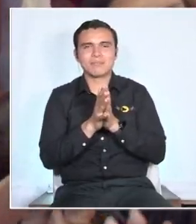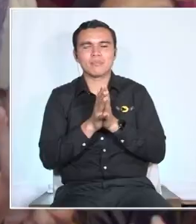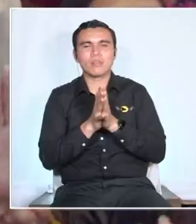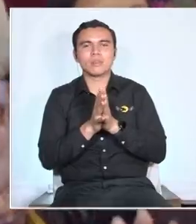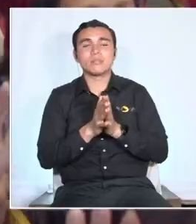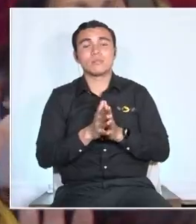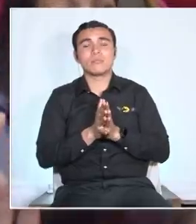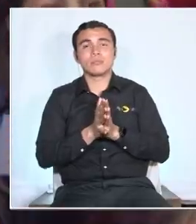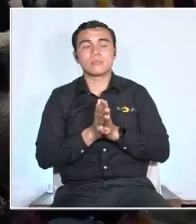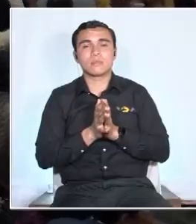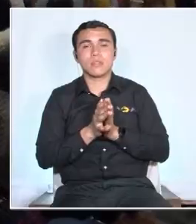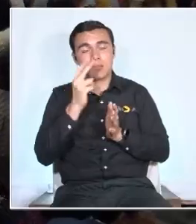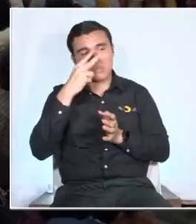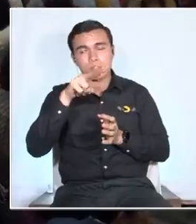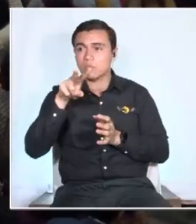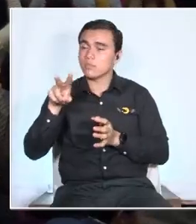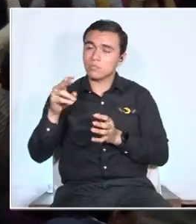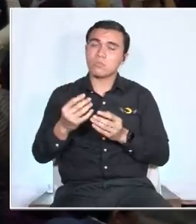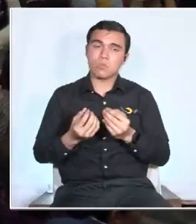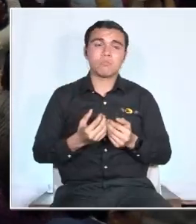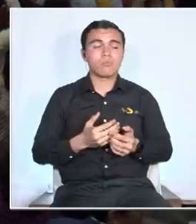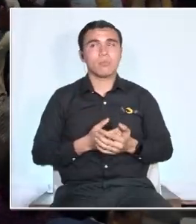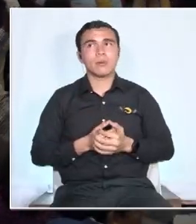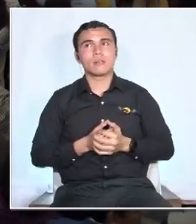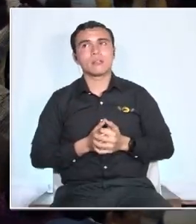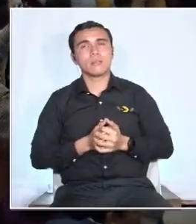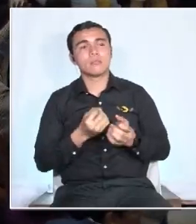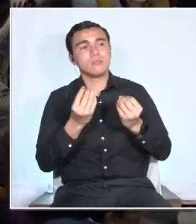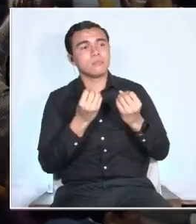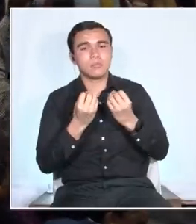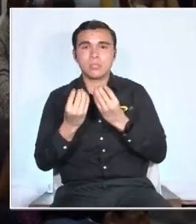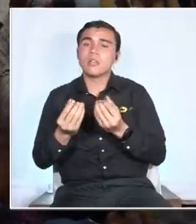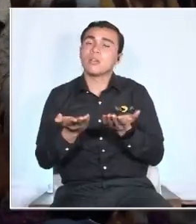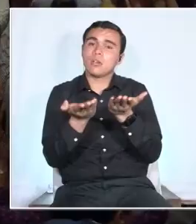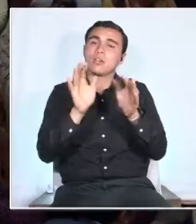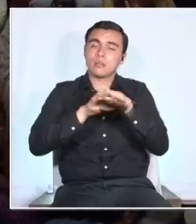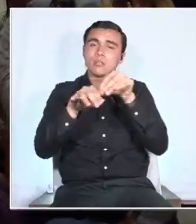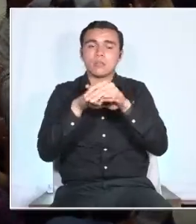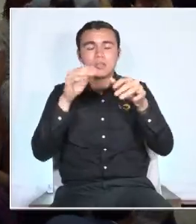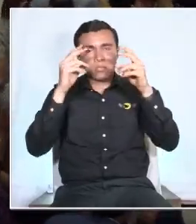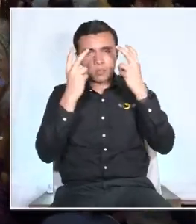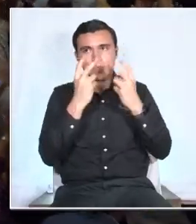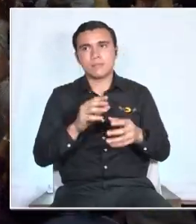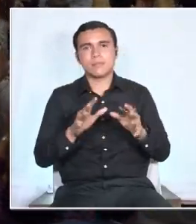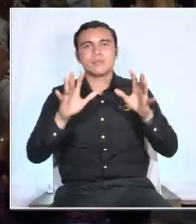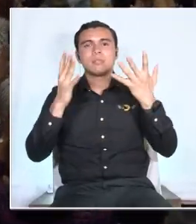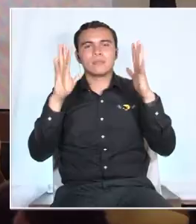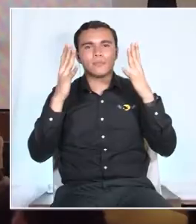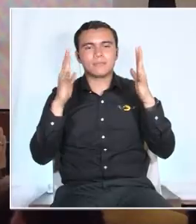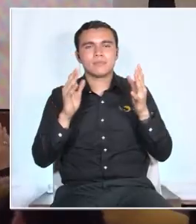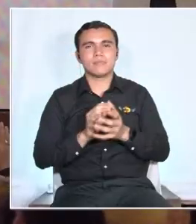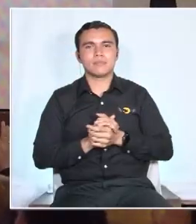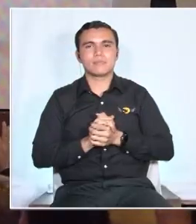mira cuánto. Wow. Levante sus manos, levante sus manos. Cierre sus ojos. Cierre sus